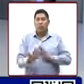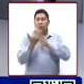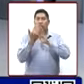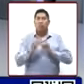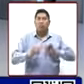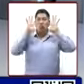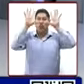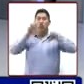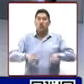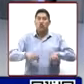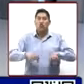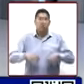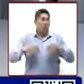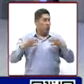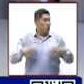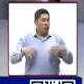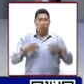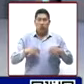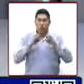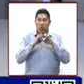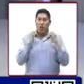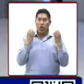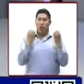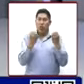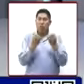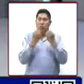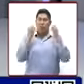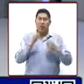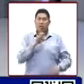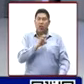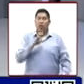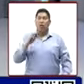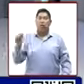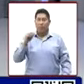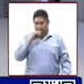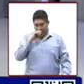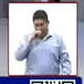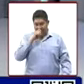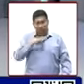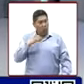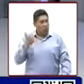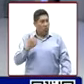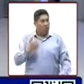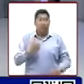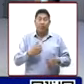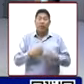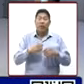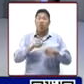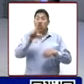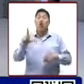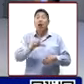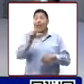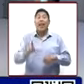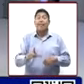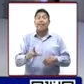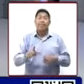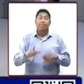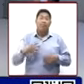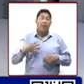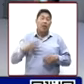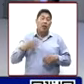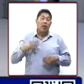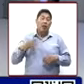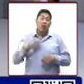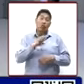de The Strongets en un partido que se va a jugar en el estadio Félix Capriles. La otra semifinal se juega el día lunes en Entre Ríos con